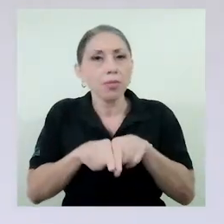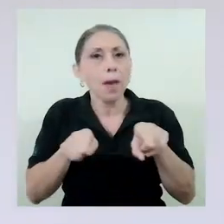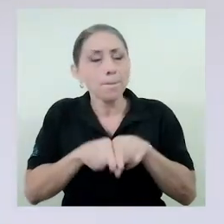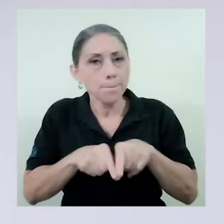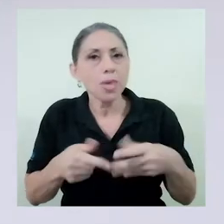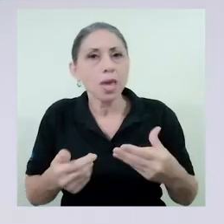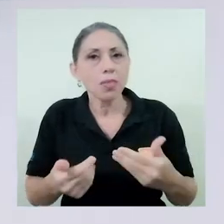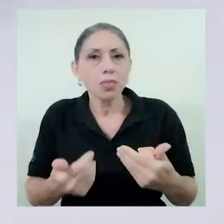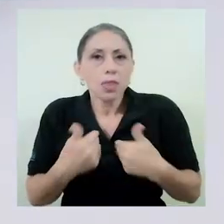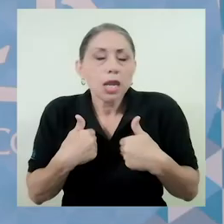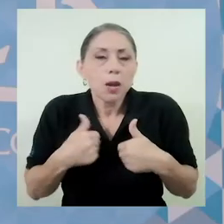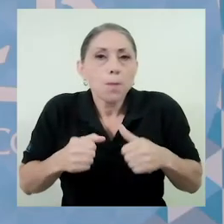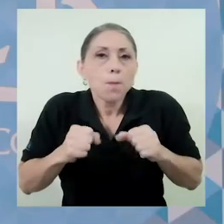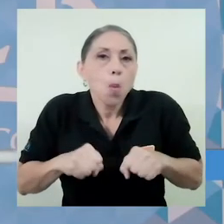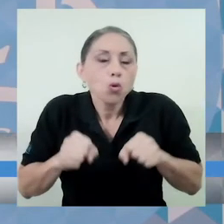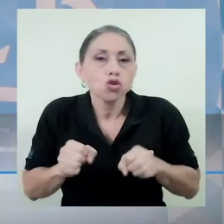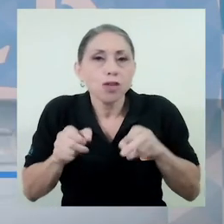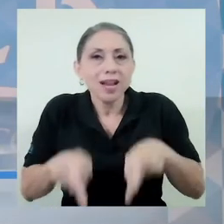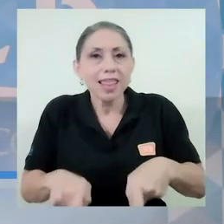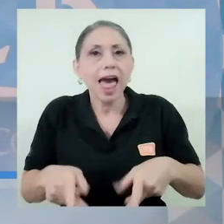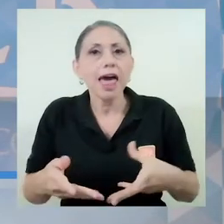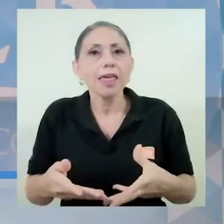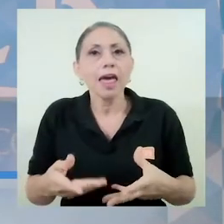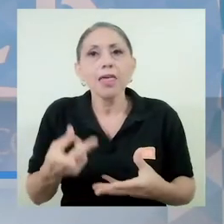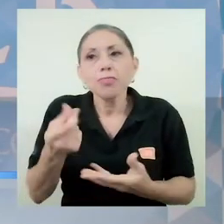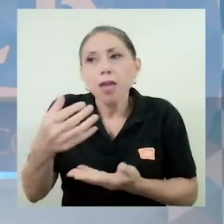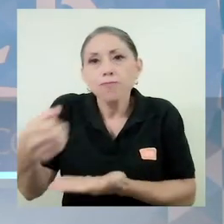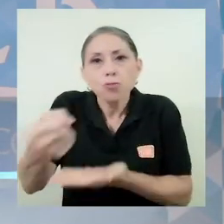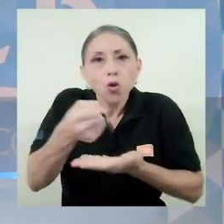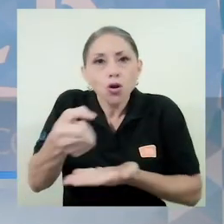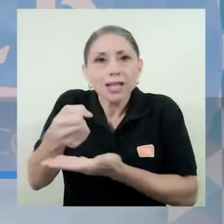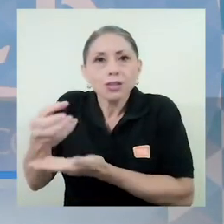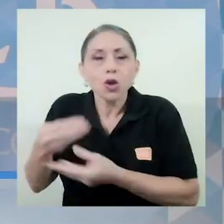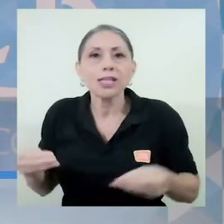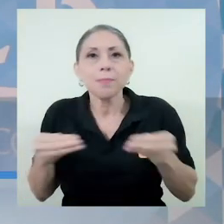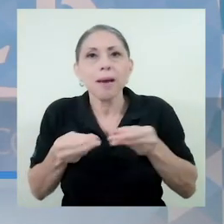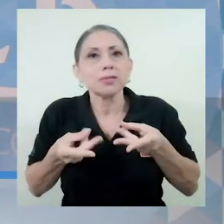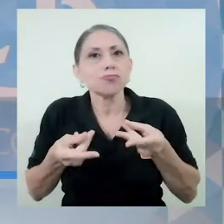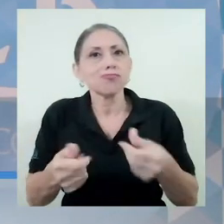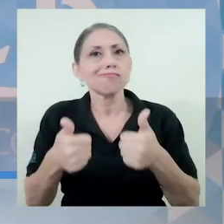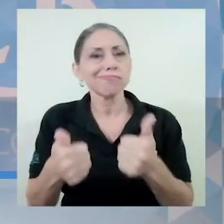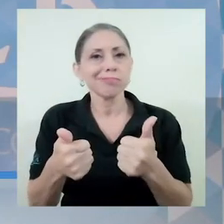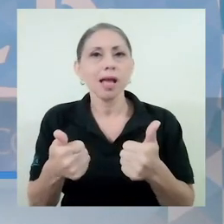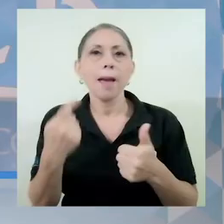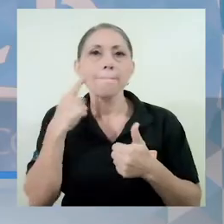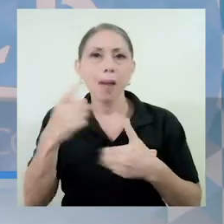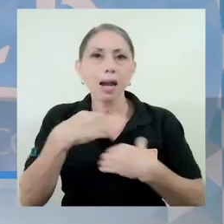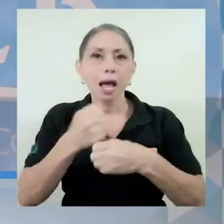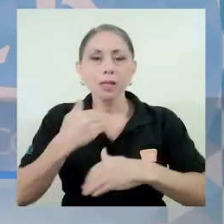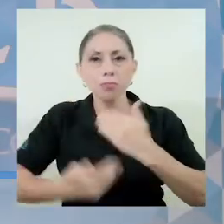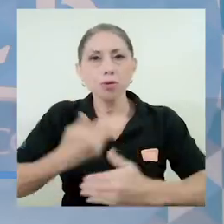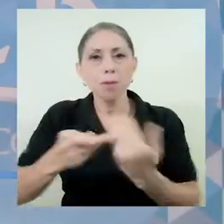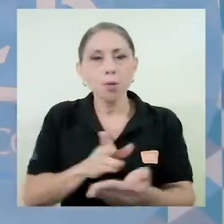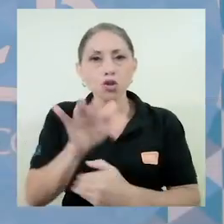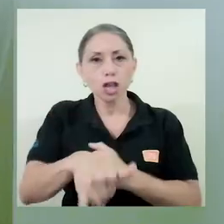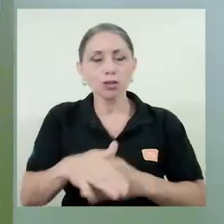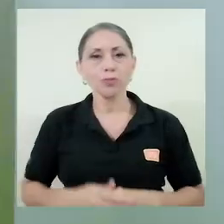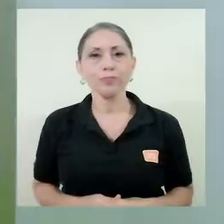como tener una posibilidad de captar donaciones de una manera más ágil para la ejecución del